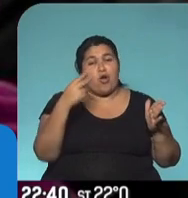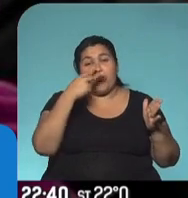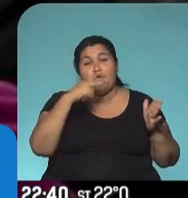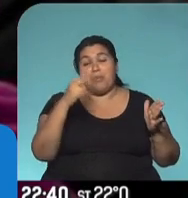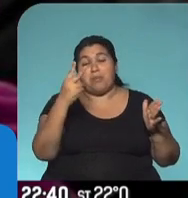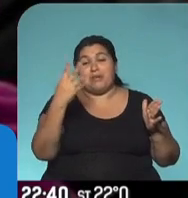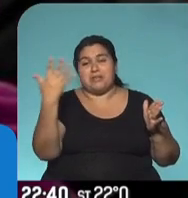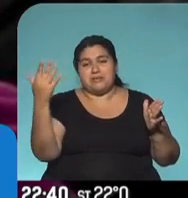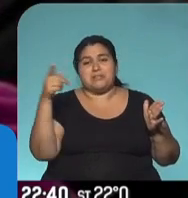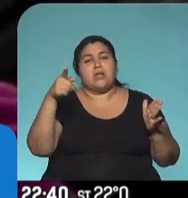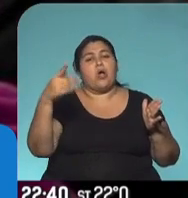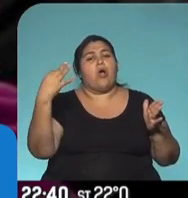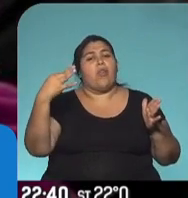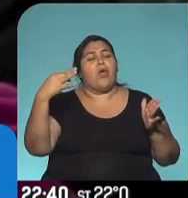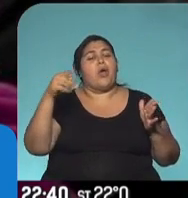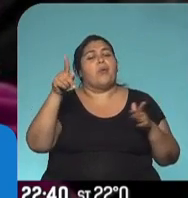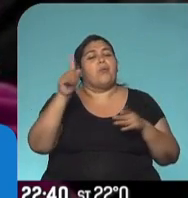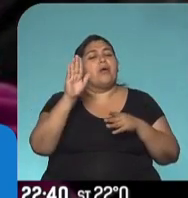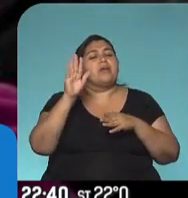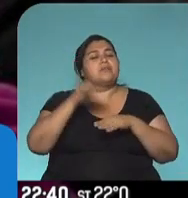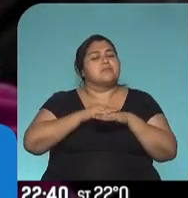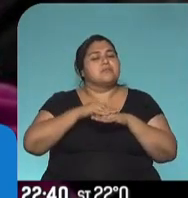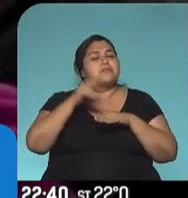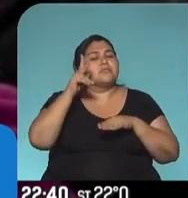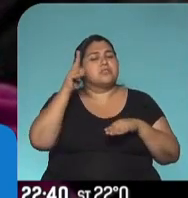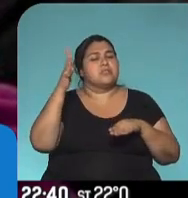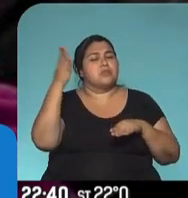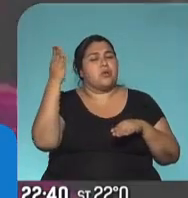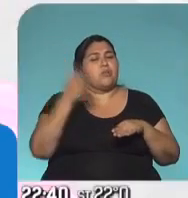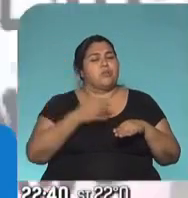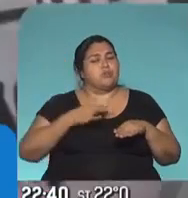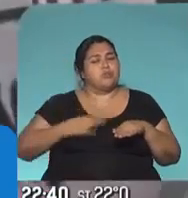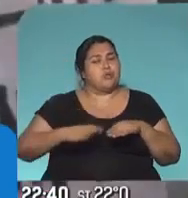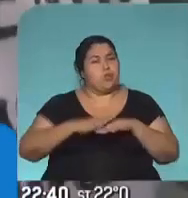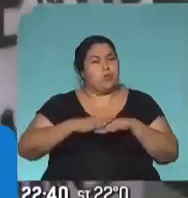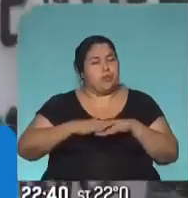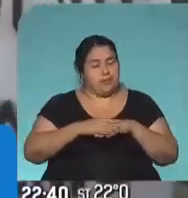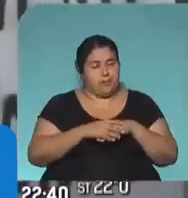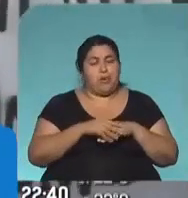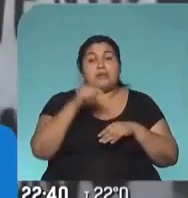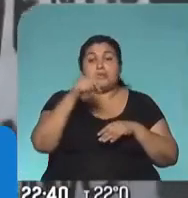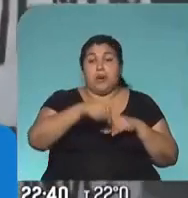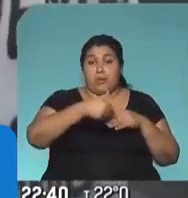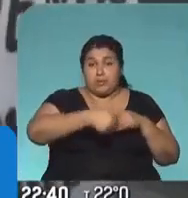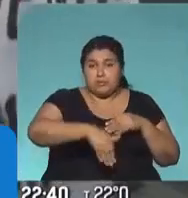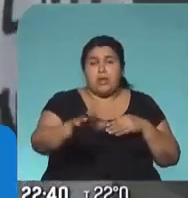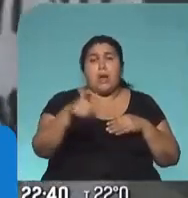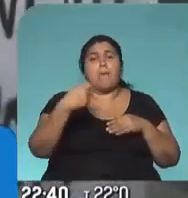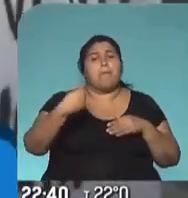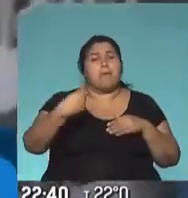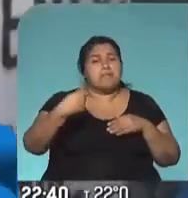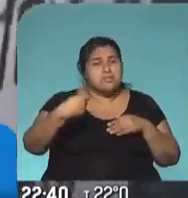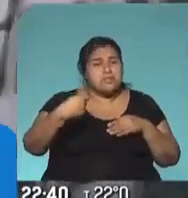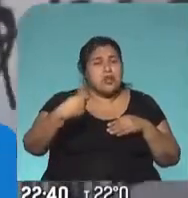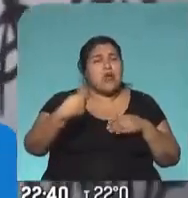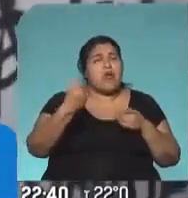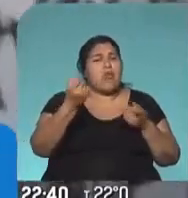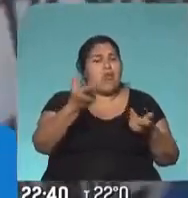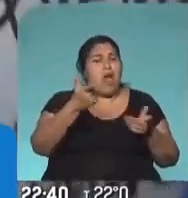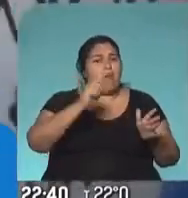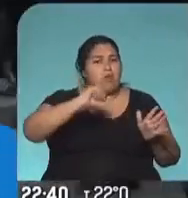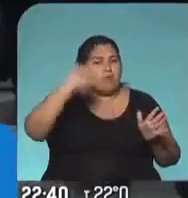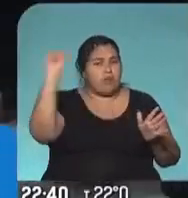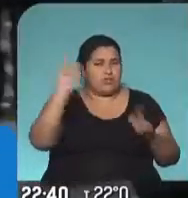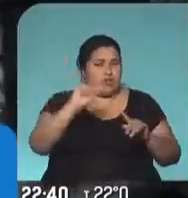2025, pasará a convertirse en el 85% del salario mínimo. De ahora en más, las pensiones no se indexarán por inflación sino